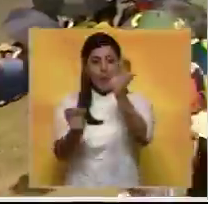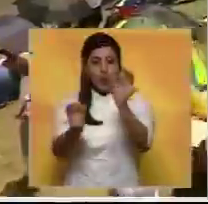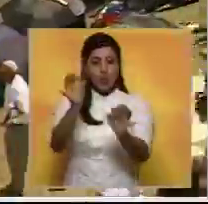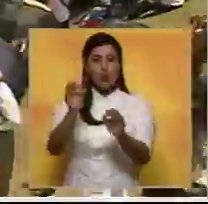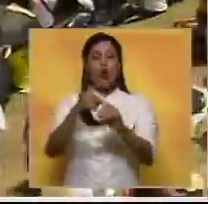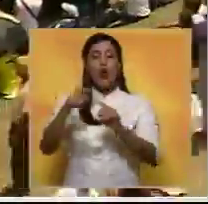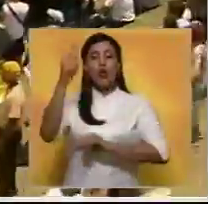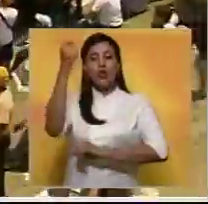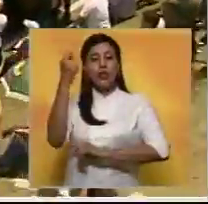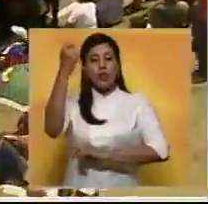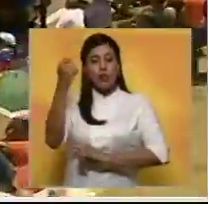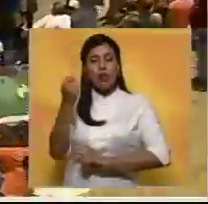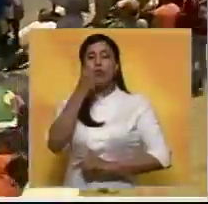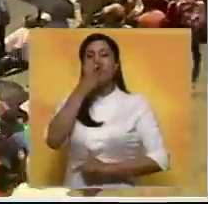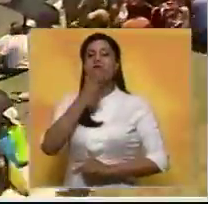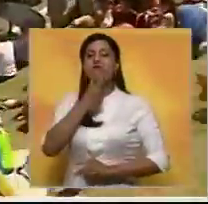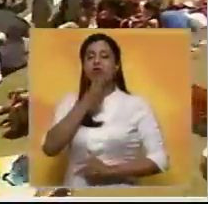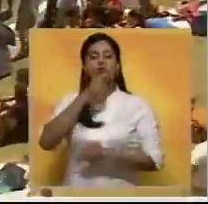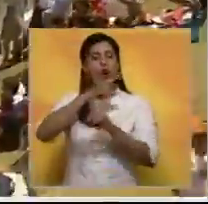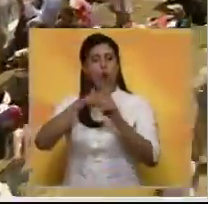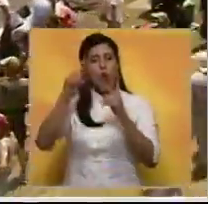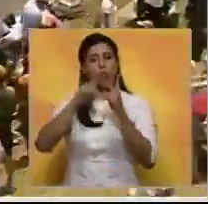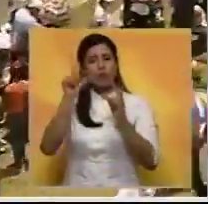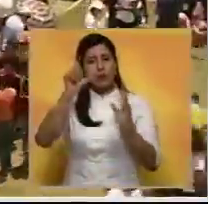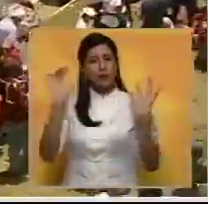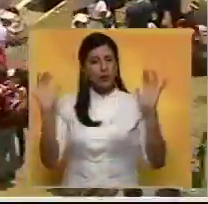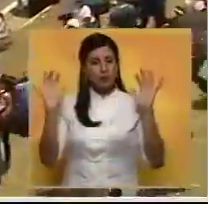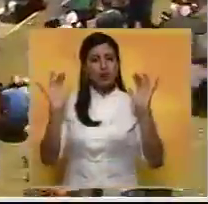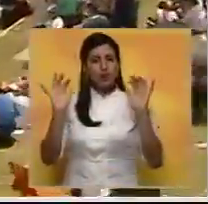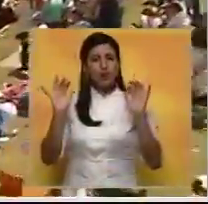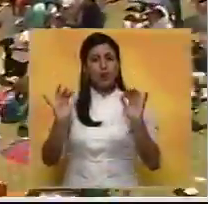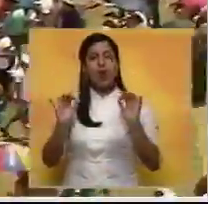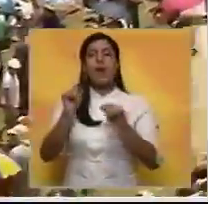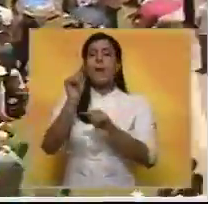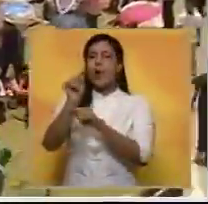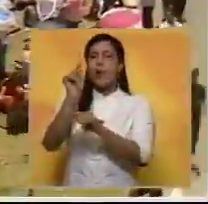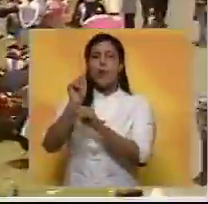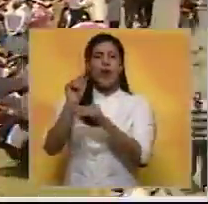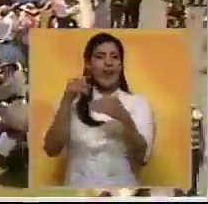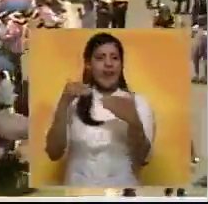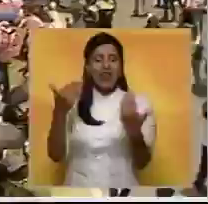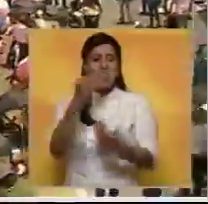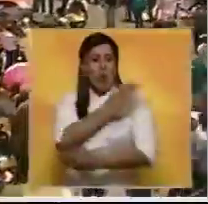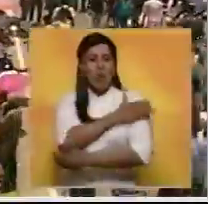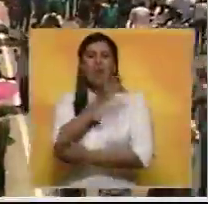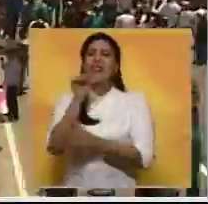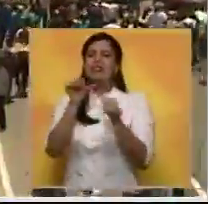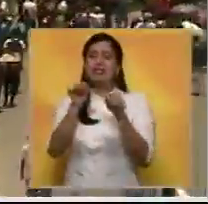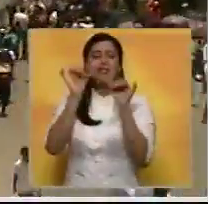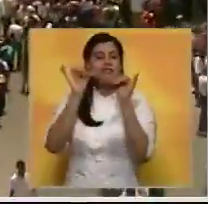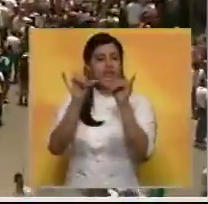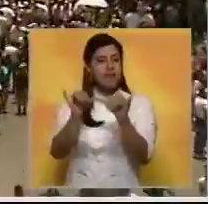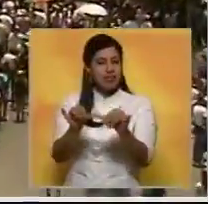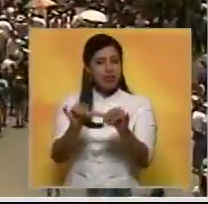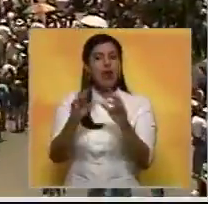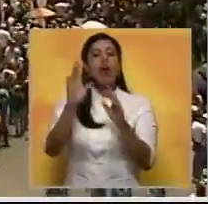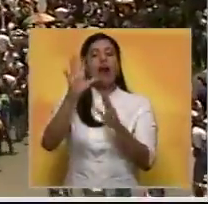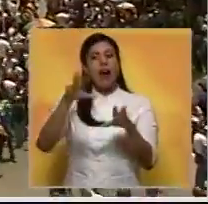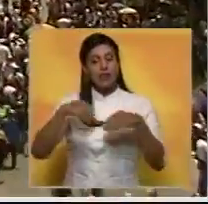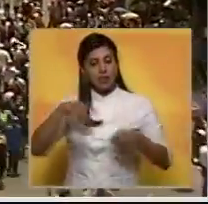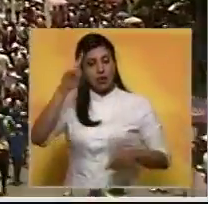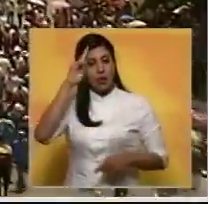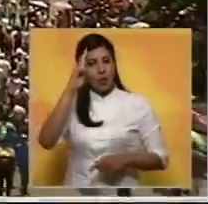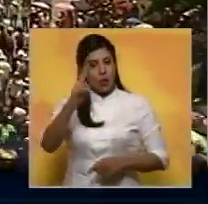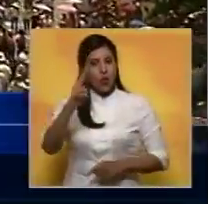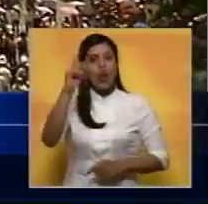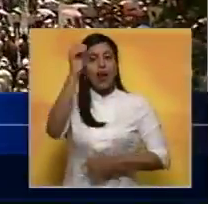Justicia, el diputado Tomás Guanipa y otras personas. Las exigencias de la coalición opositora siguen siendo las mismas: reconocimiento